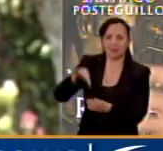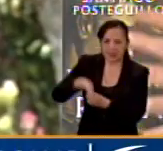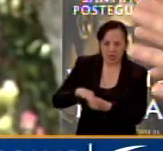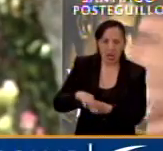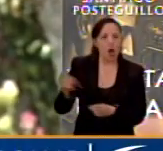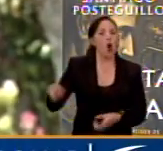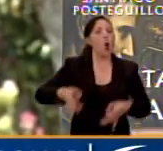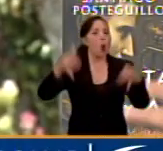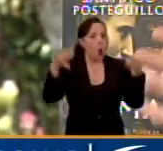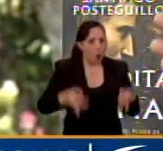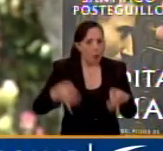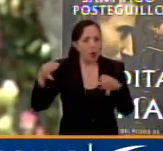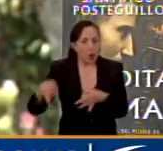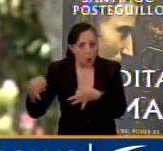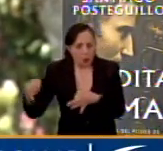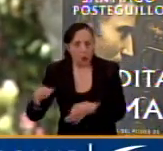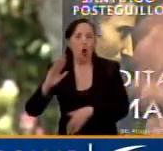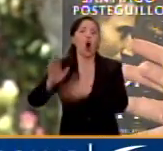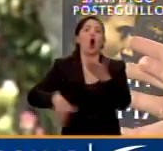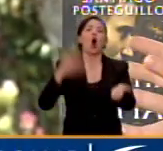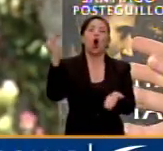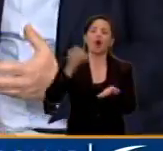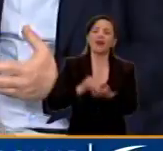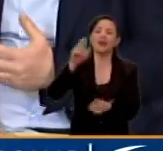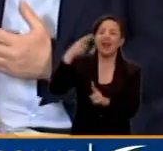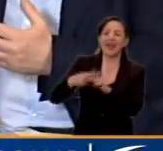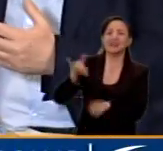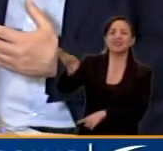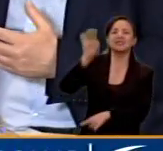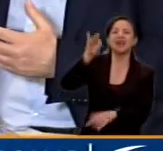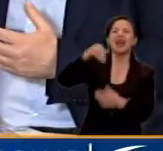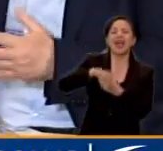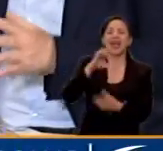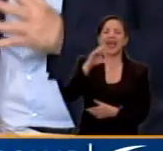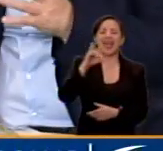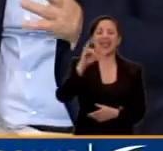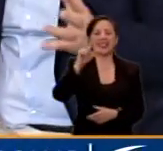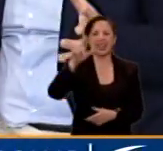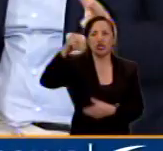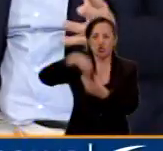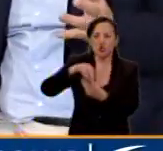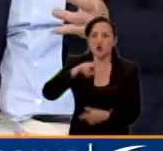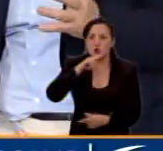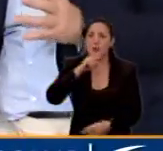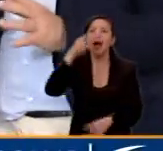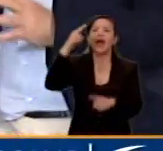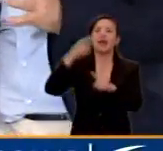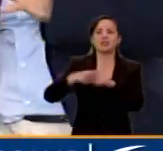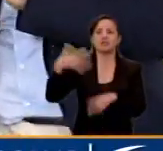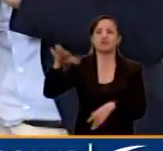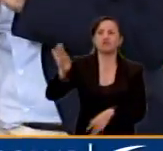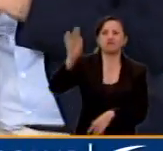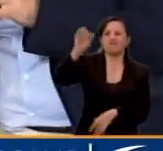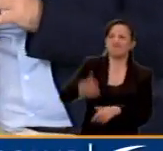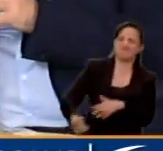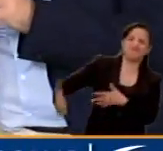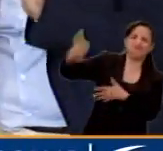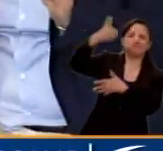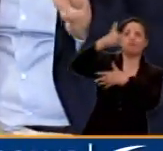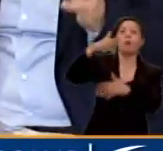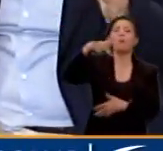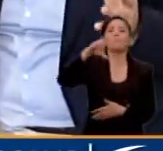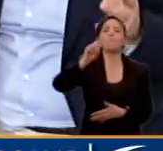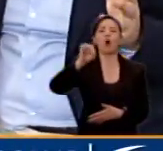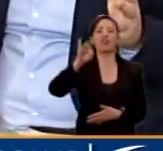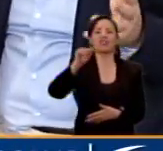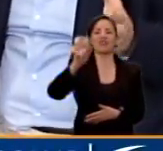cumplía, volvió a cumplir cuando fue elegido edil de Roma, cuando fue elegido pontífice máximo, que es el cargo máximo,